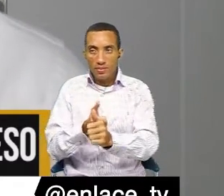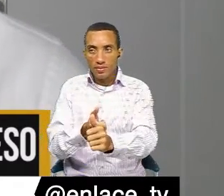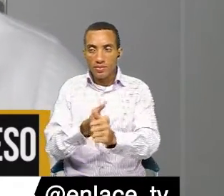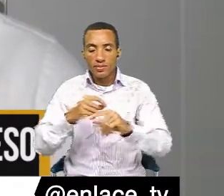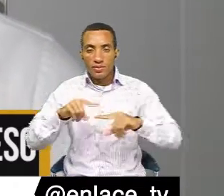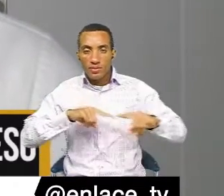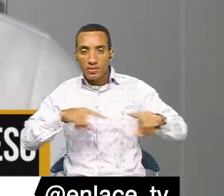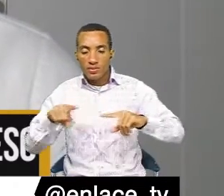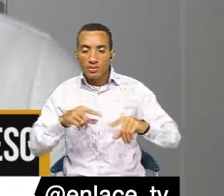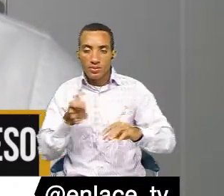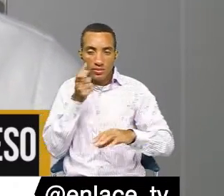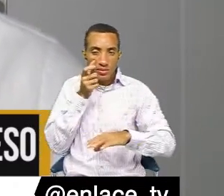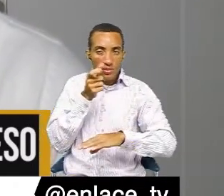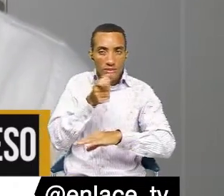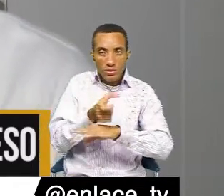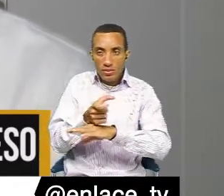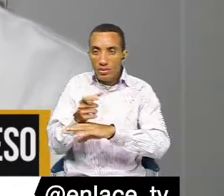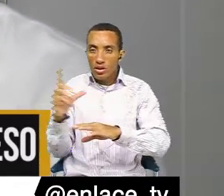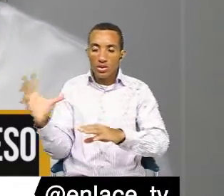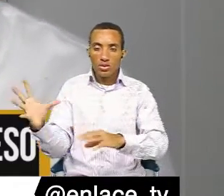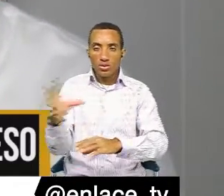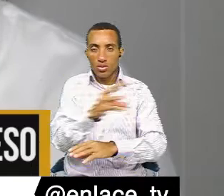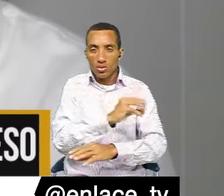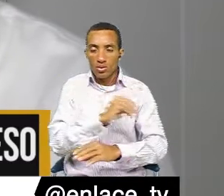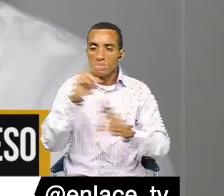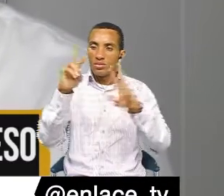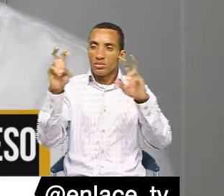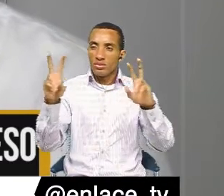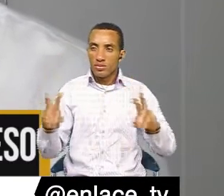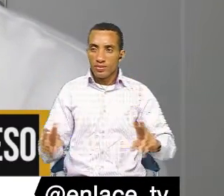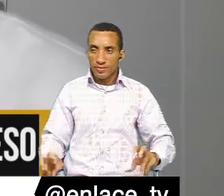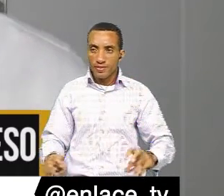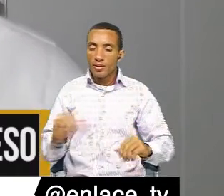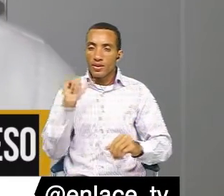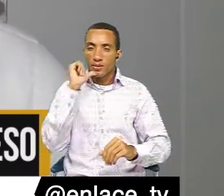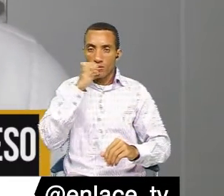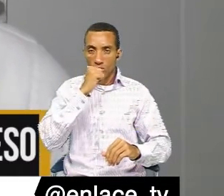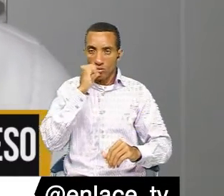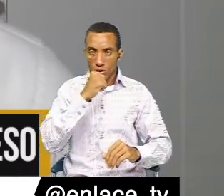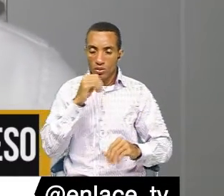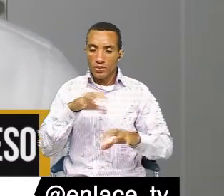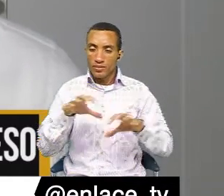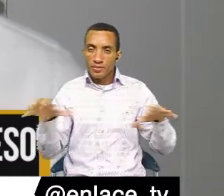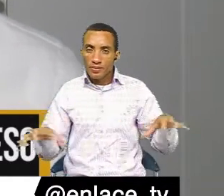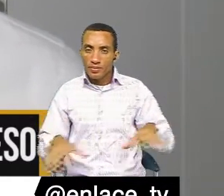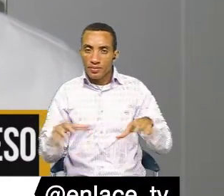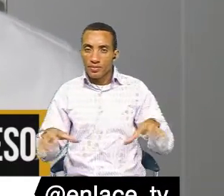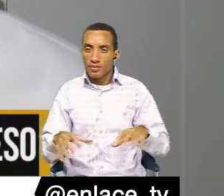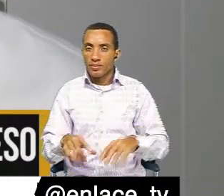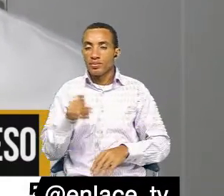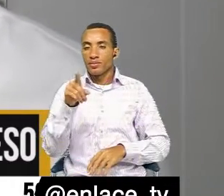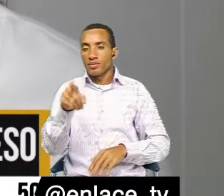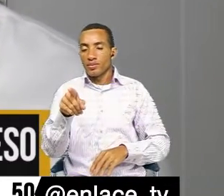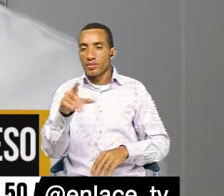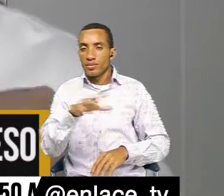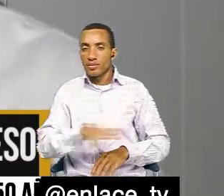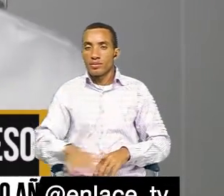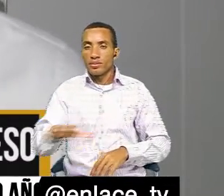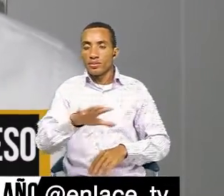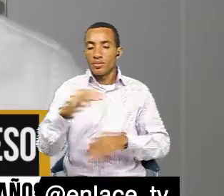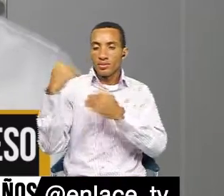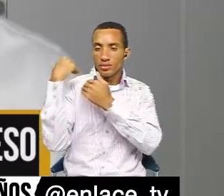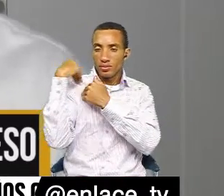una vigilancia a todas las temáticas que se manejan en materia de víctimas, a las acciones por parte del ente territorial, no